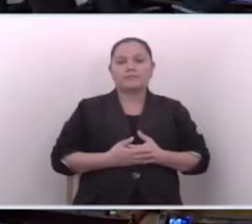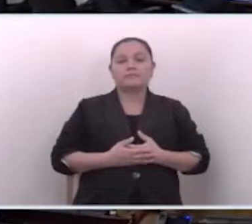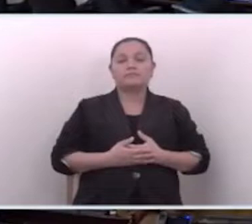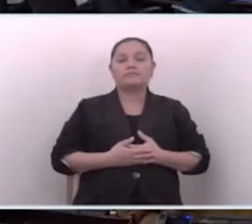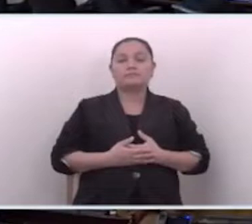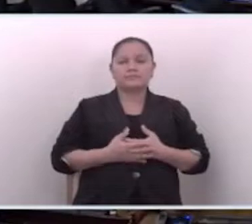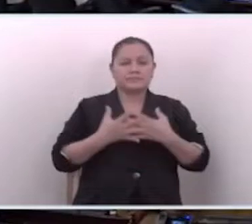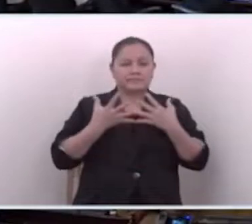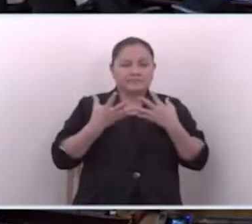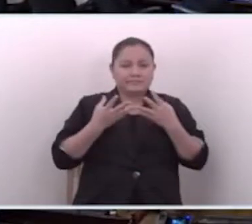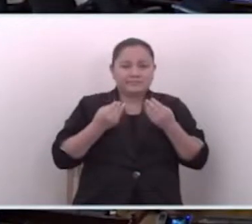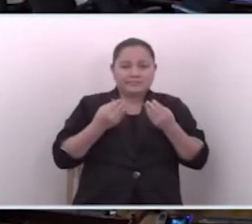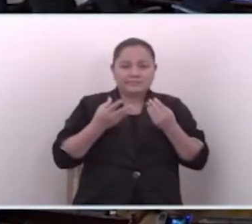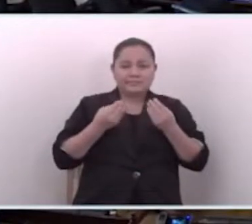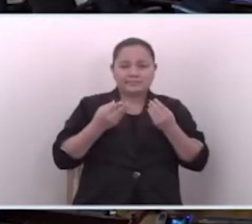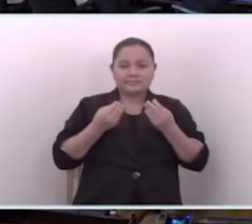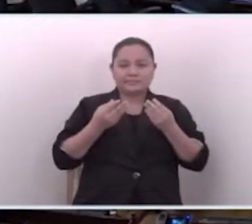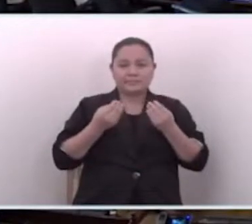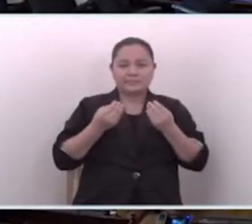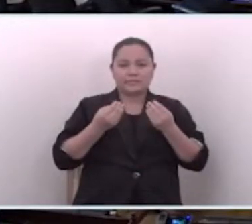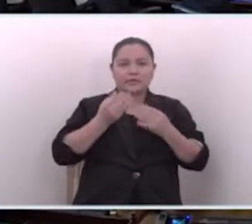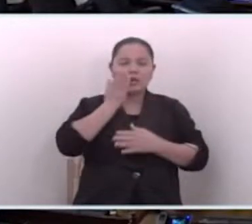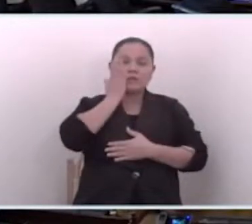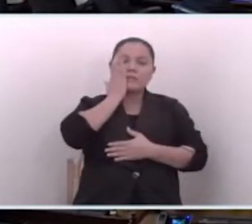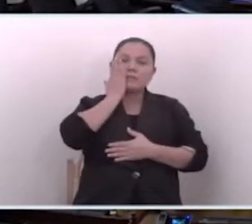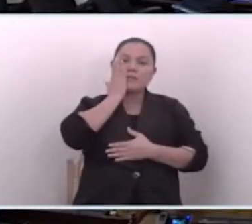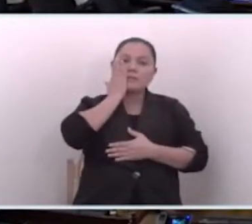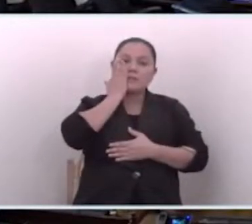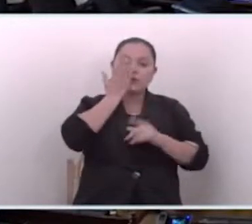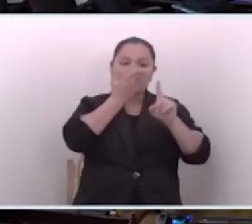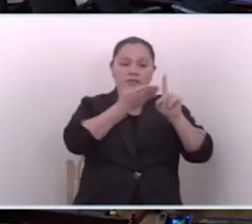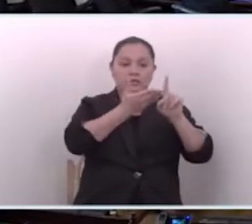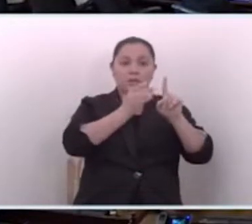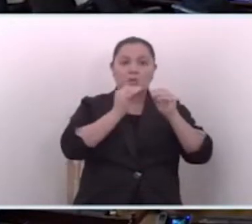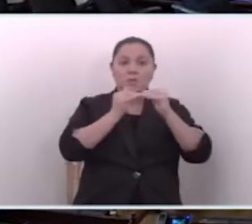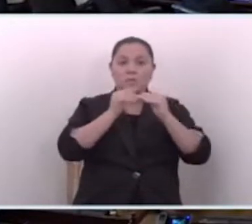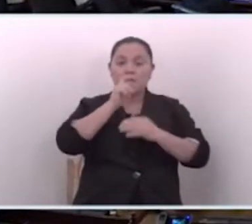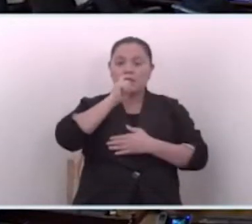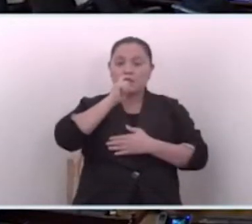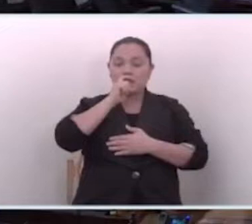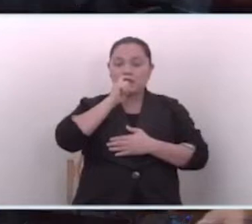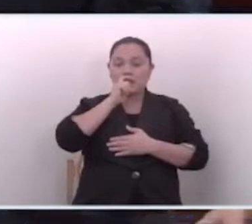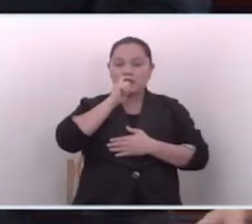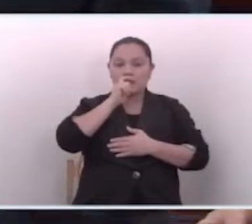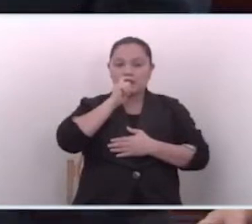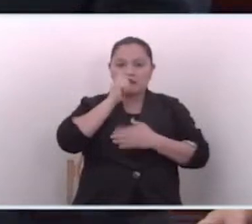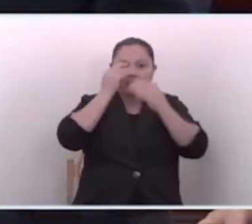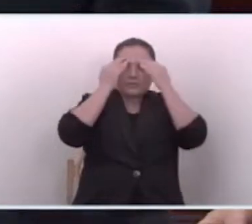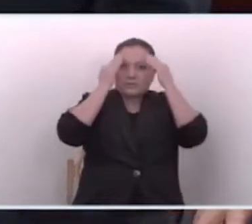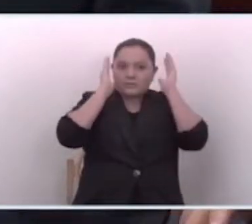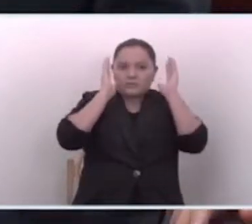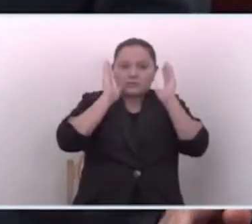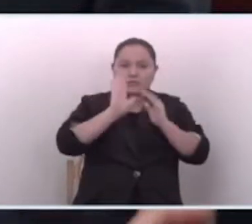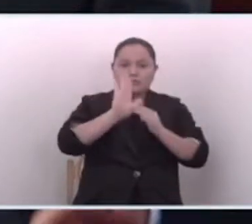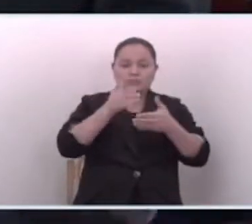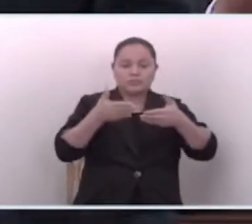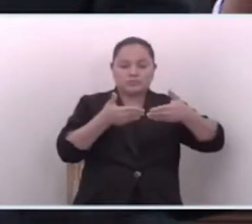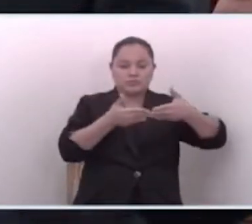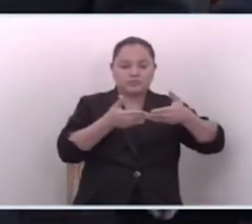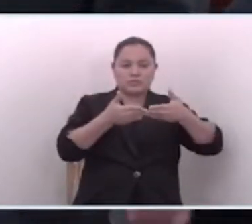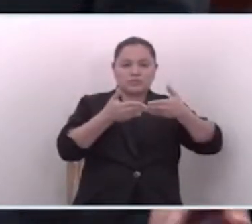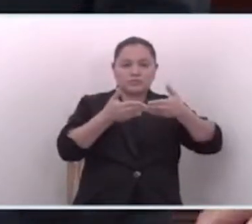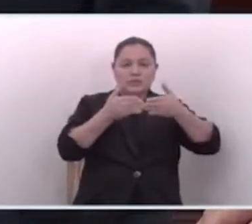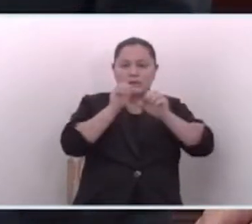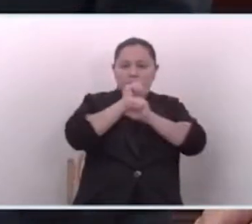Que el temor de una madre, de un padre, de no saber si su hijo, el que salía